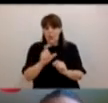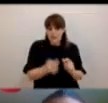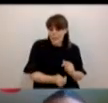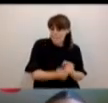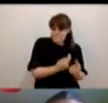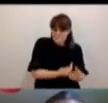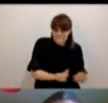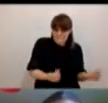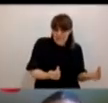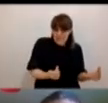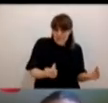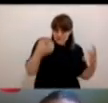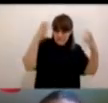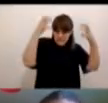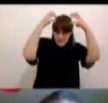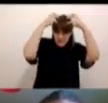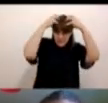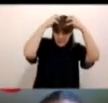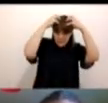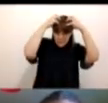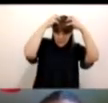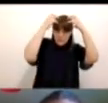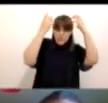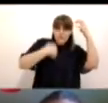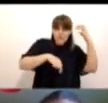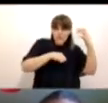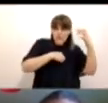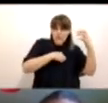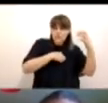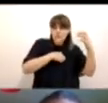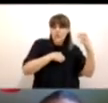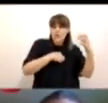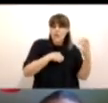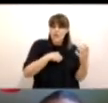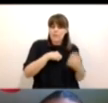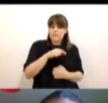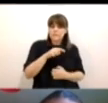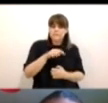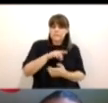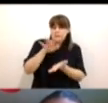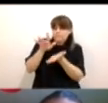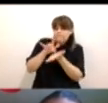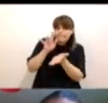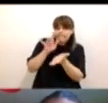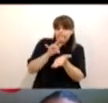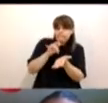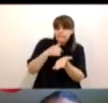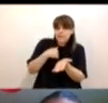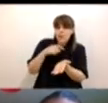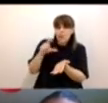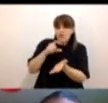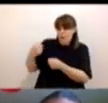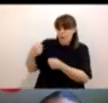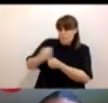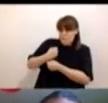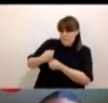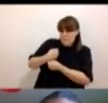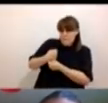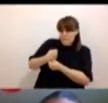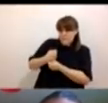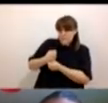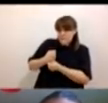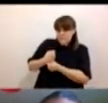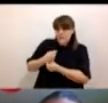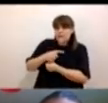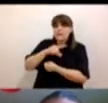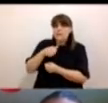los cerebros cuando las personas somos mucho más susceptibles a prácticas de crianza violenta y los efectos van a marcar la